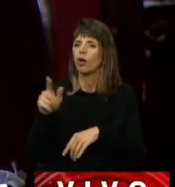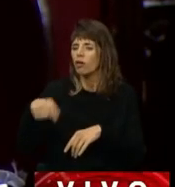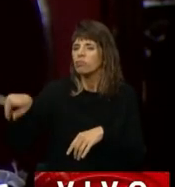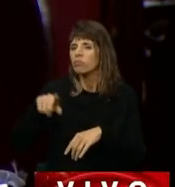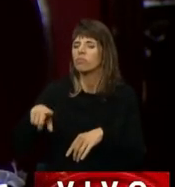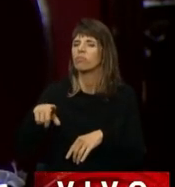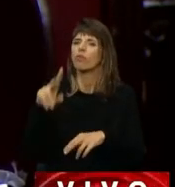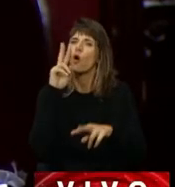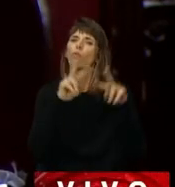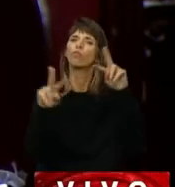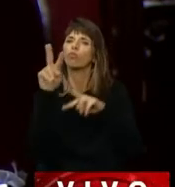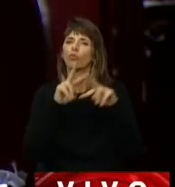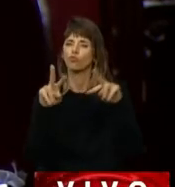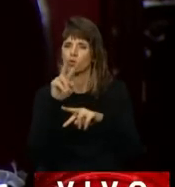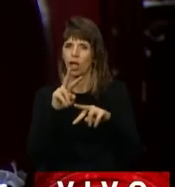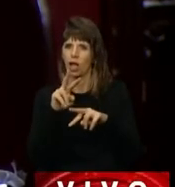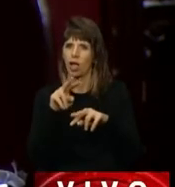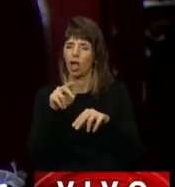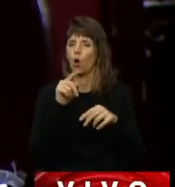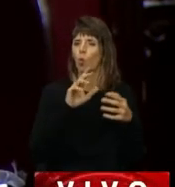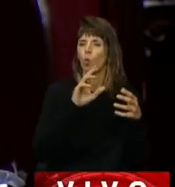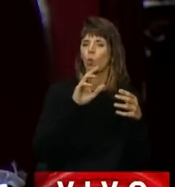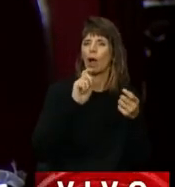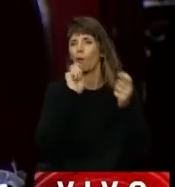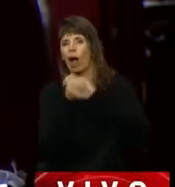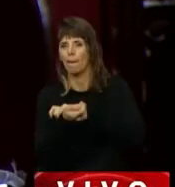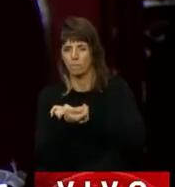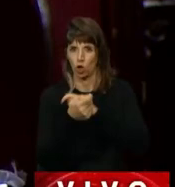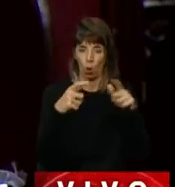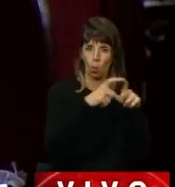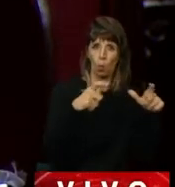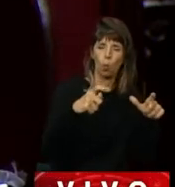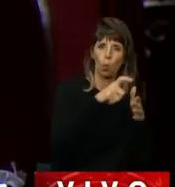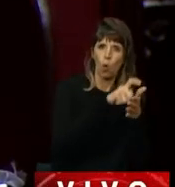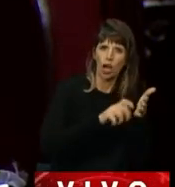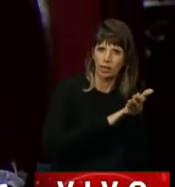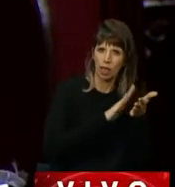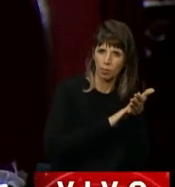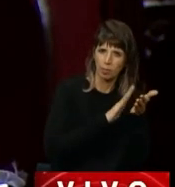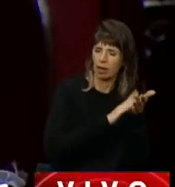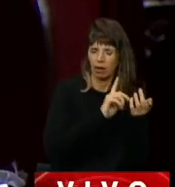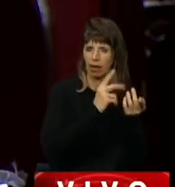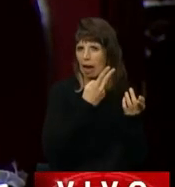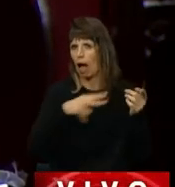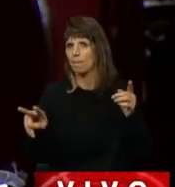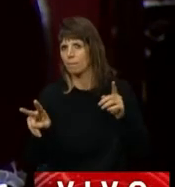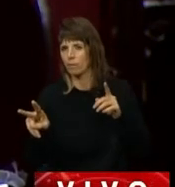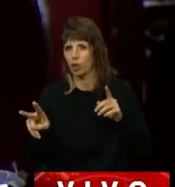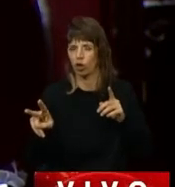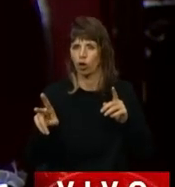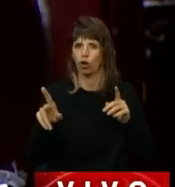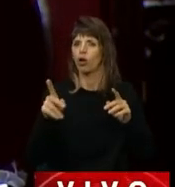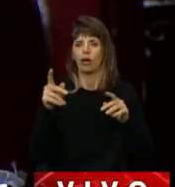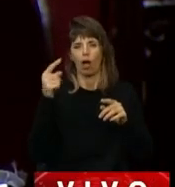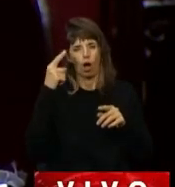no es impugnar una forma, la boleta de papel, sino simplemente